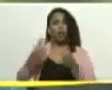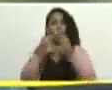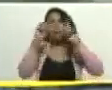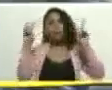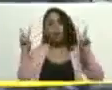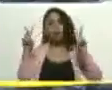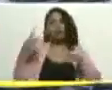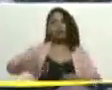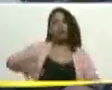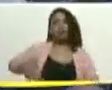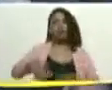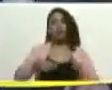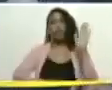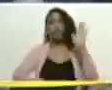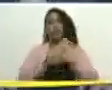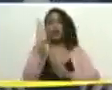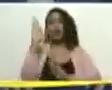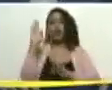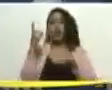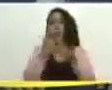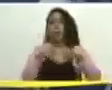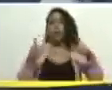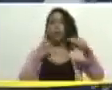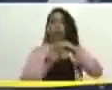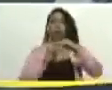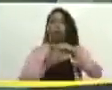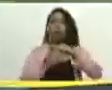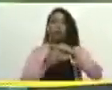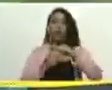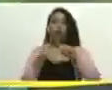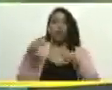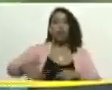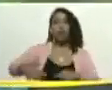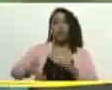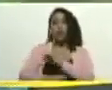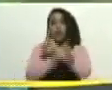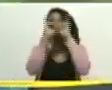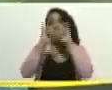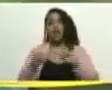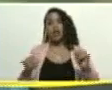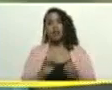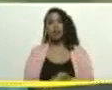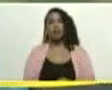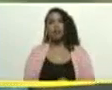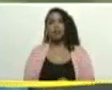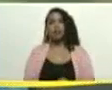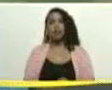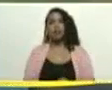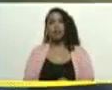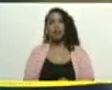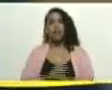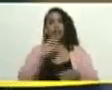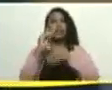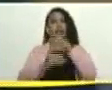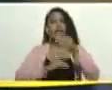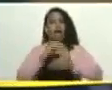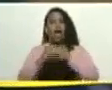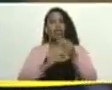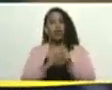al desarrollo por el derecho a la prosperidad por el derecho a la felicidad se han decretado